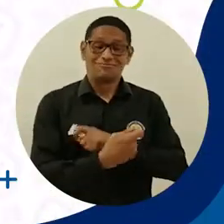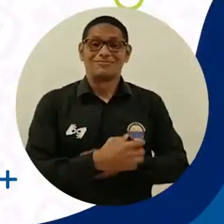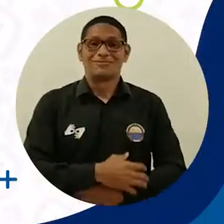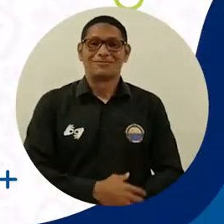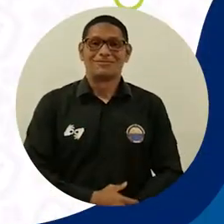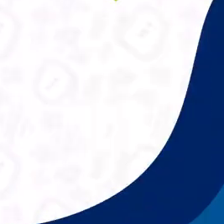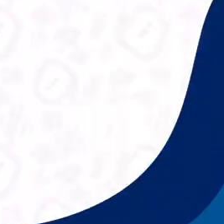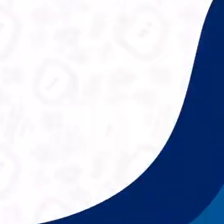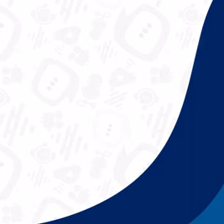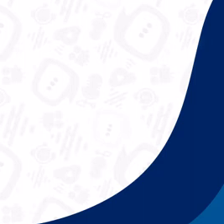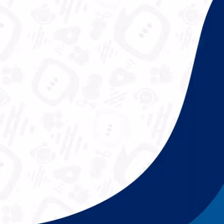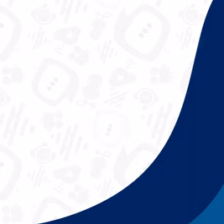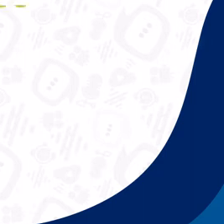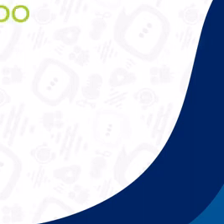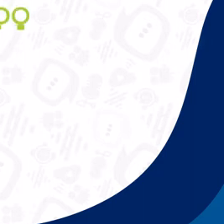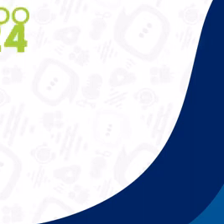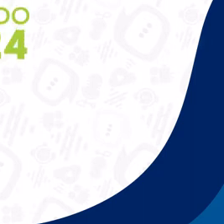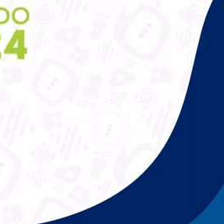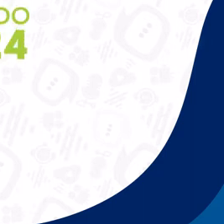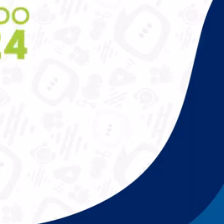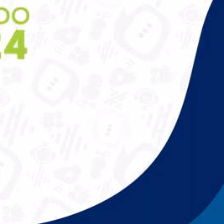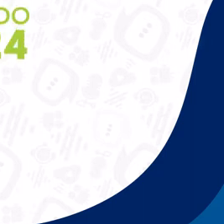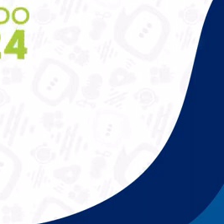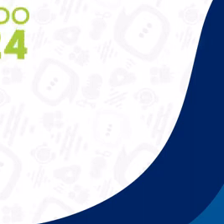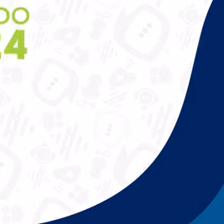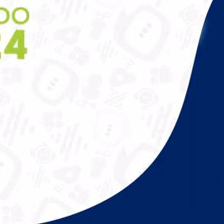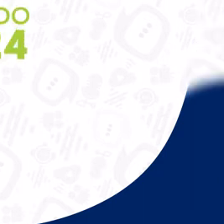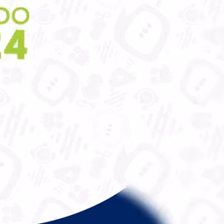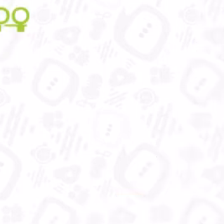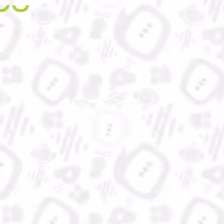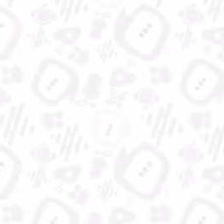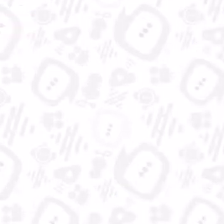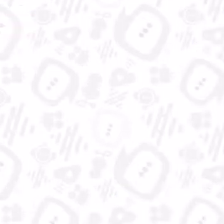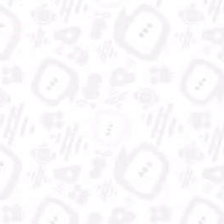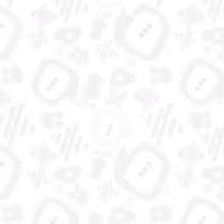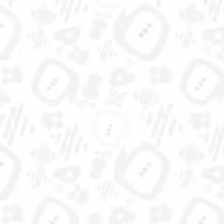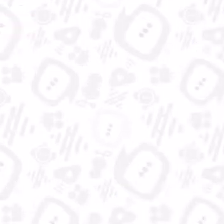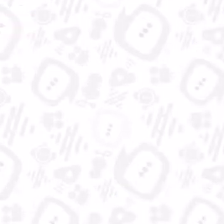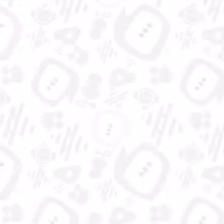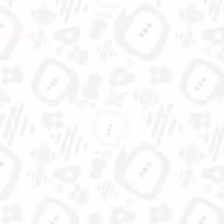impresionante. Universidad del Magdalena, aún más incluyente e innovadora.